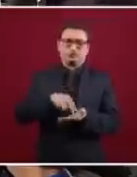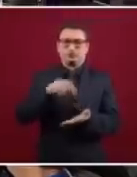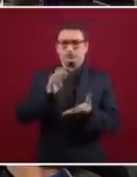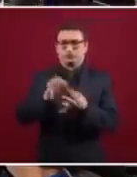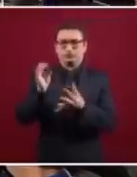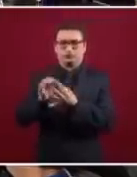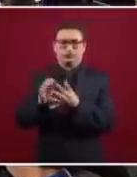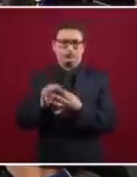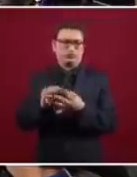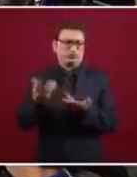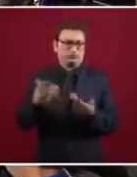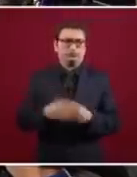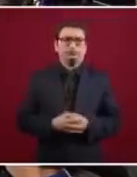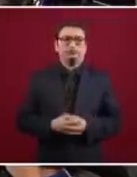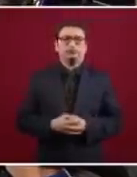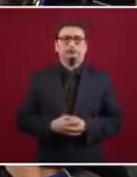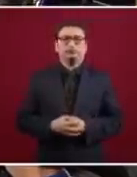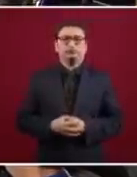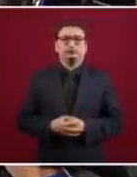por qué